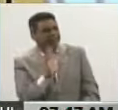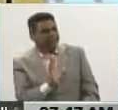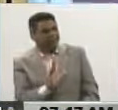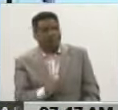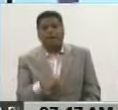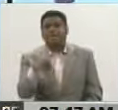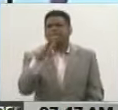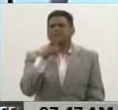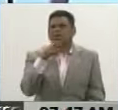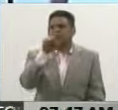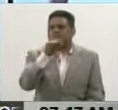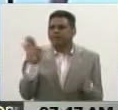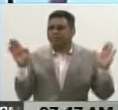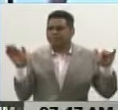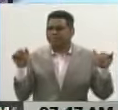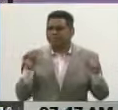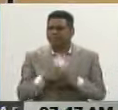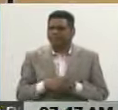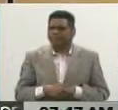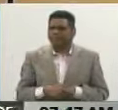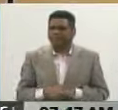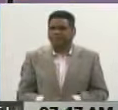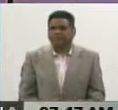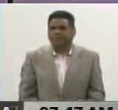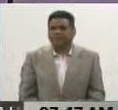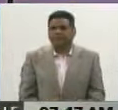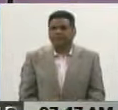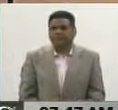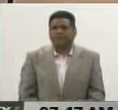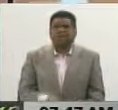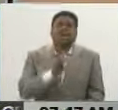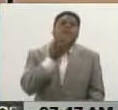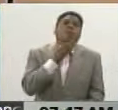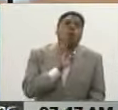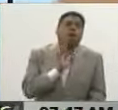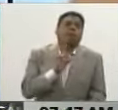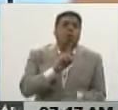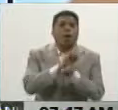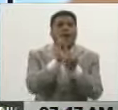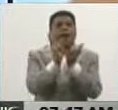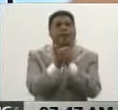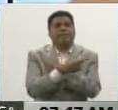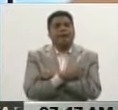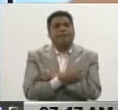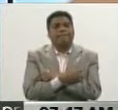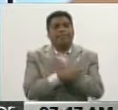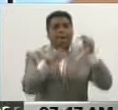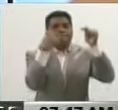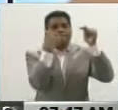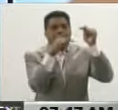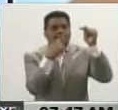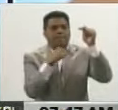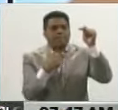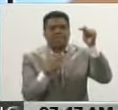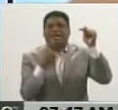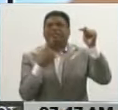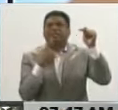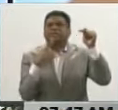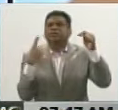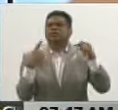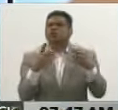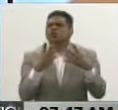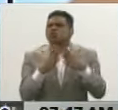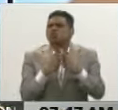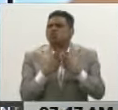través de las redes sociales giran en torno a eso. Si se modifica de alguna u otra manera el currículum como tal académico o el cronograma académico